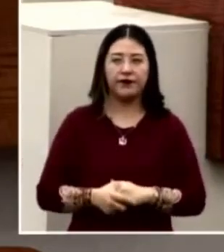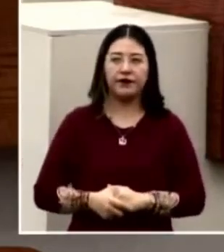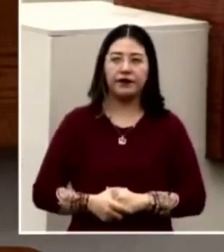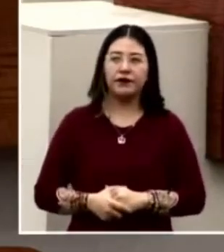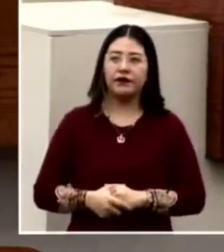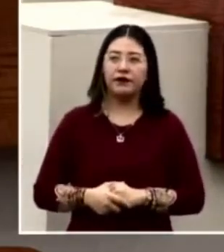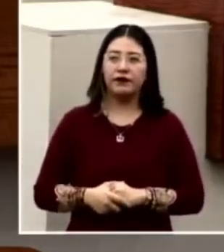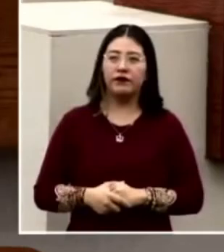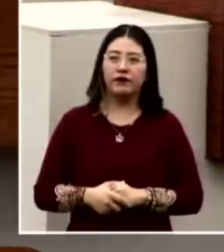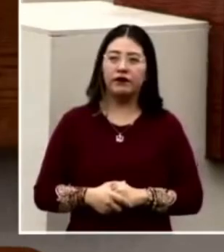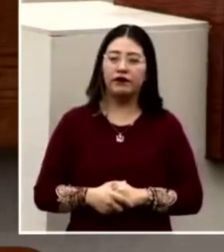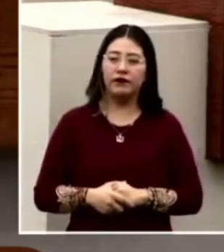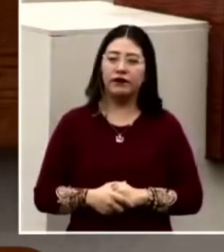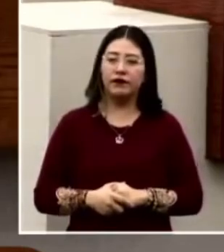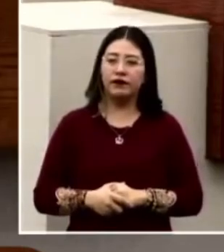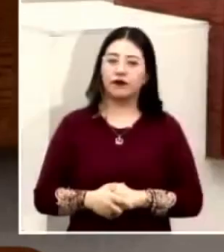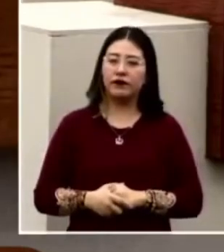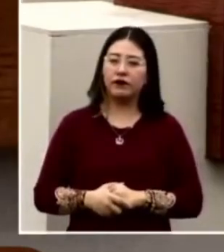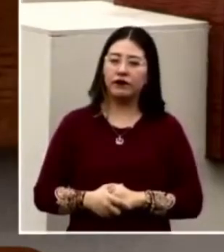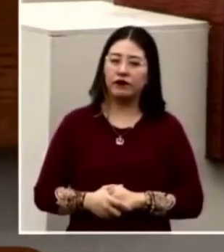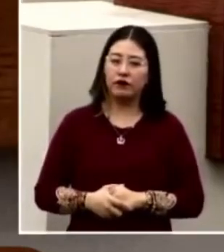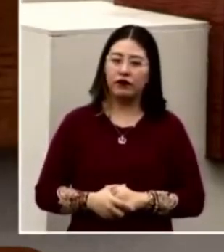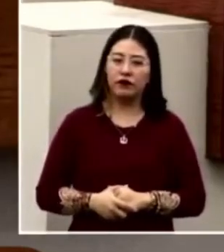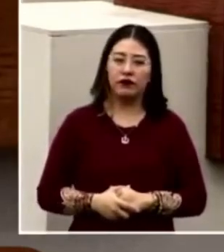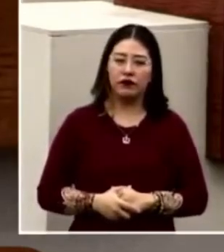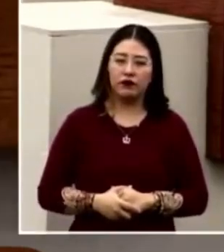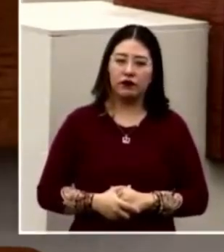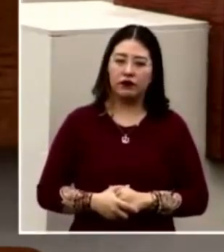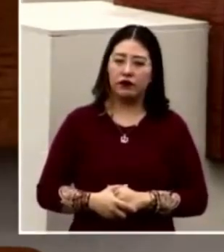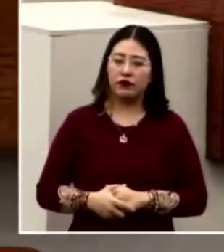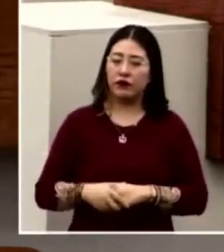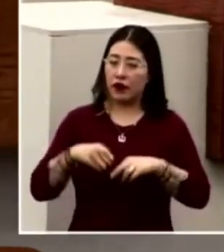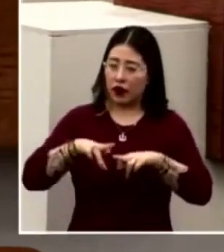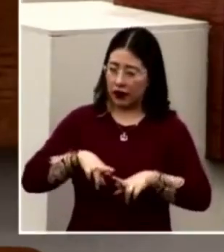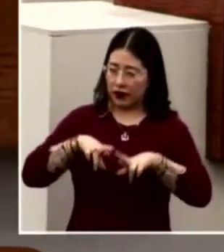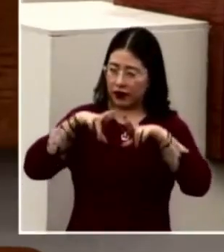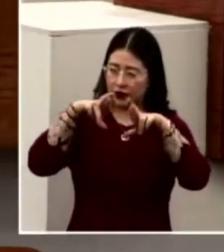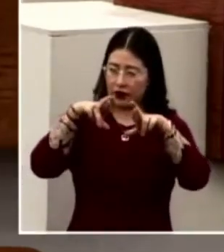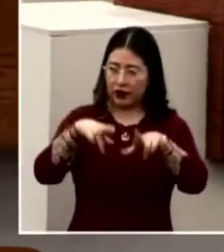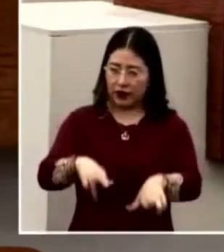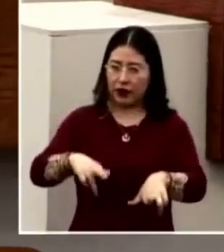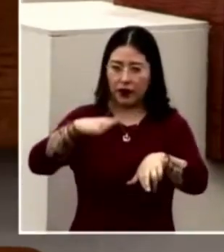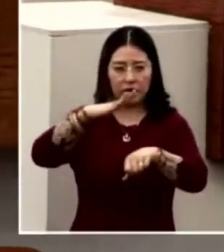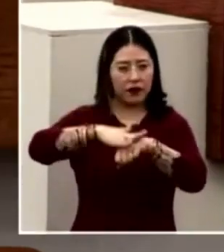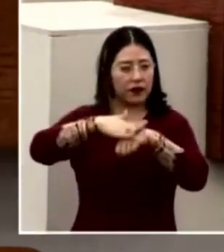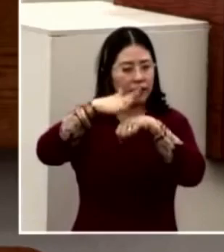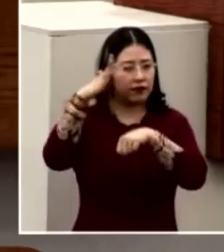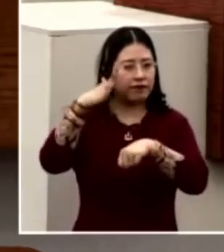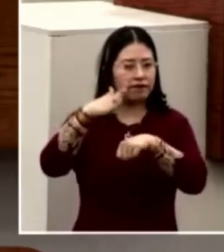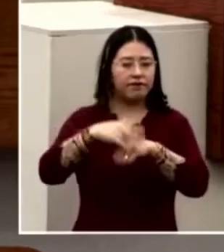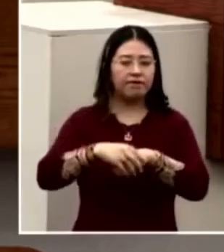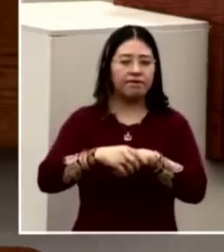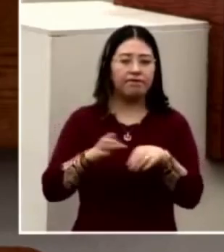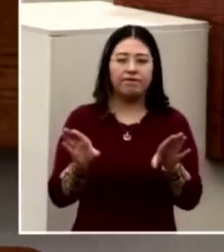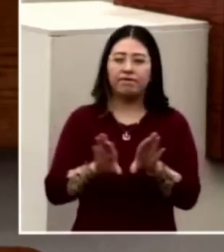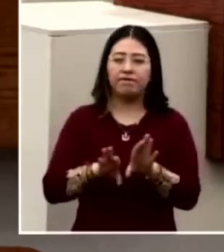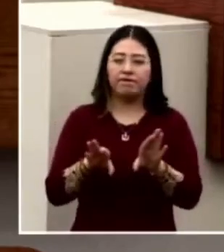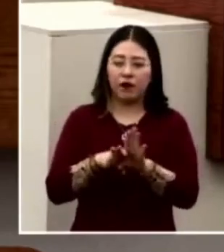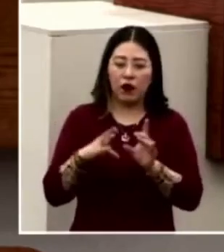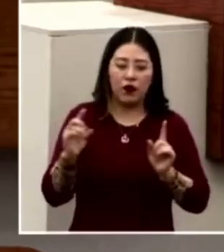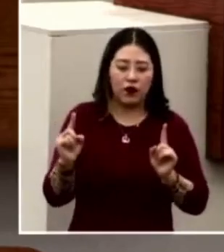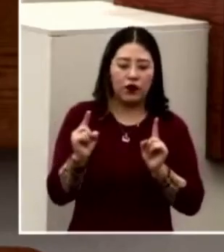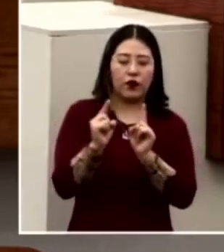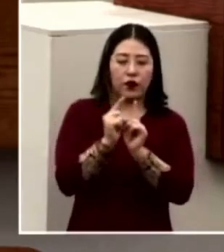no probablemente, seguramente, la representatividad más cercana al